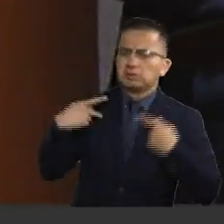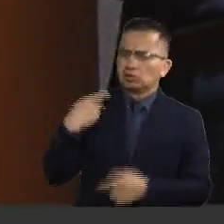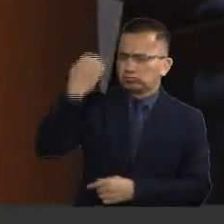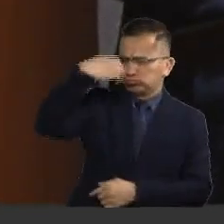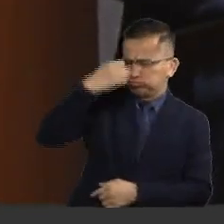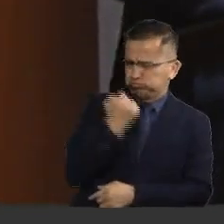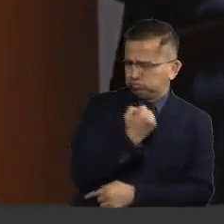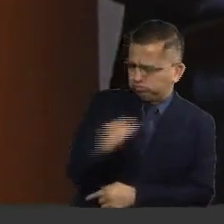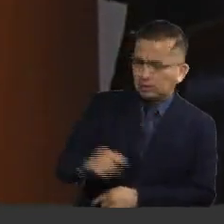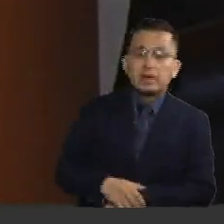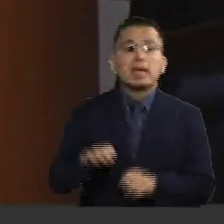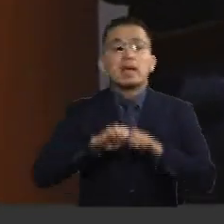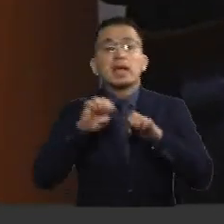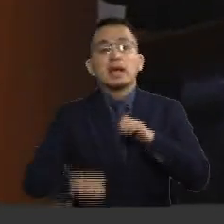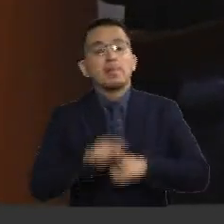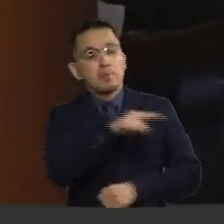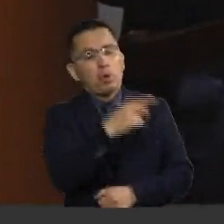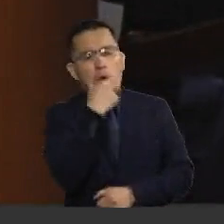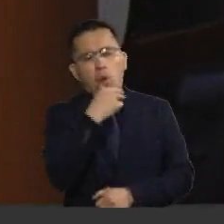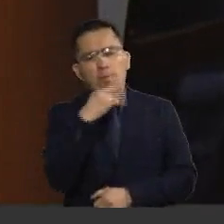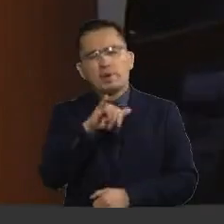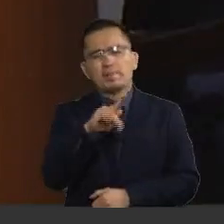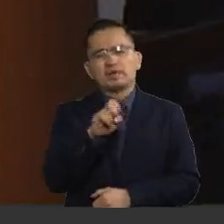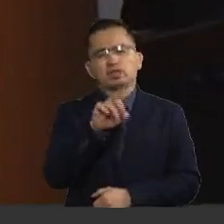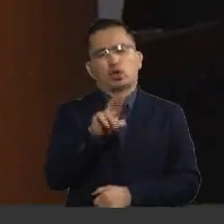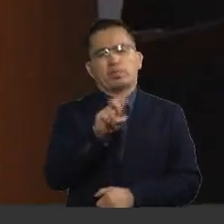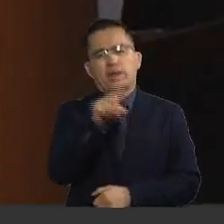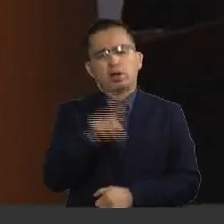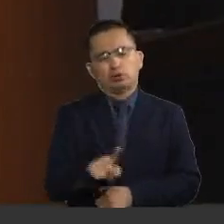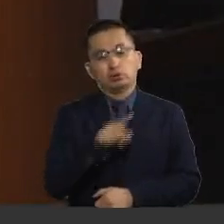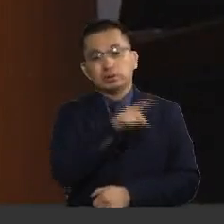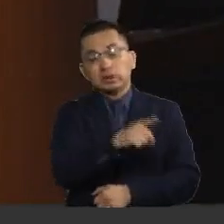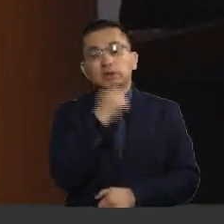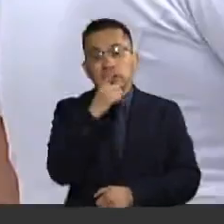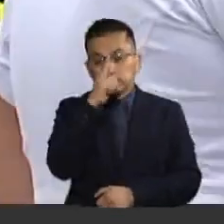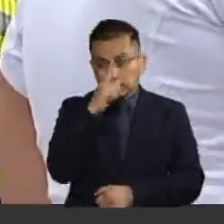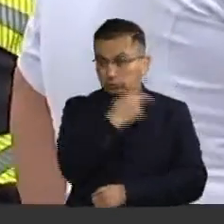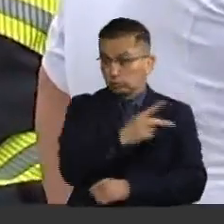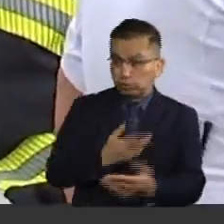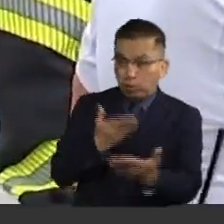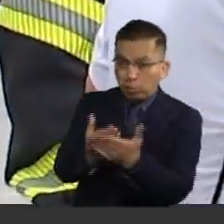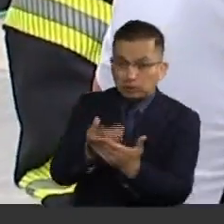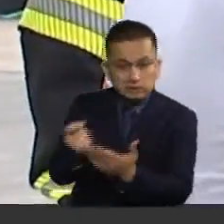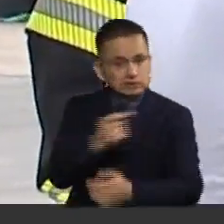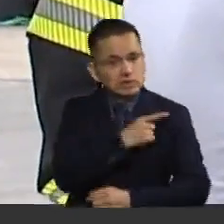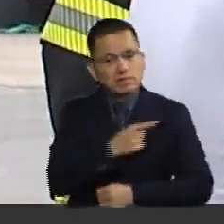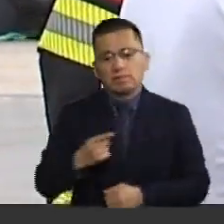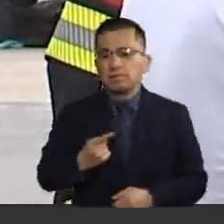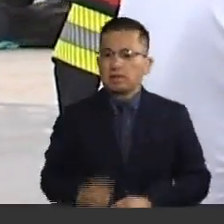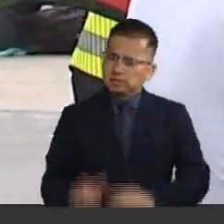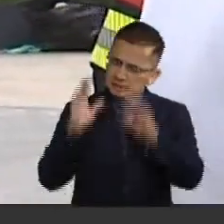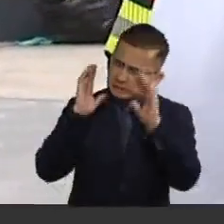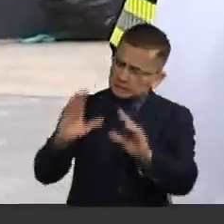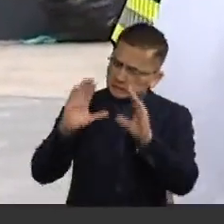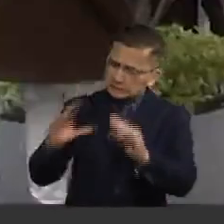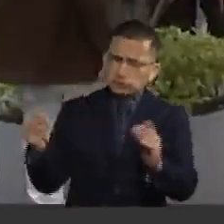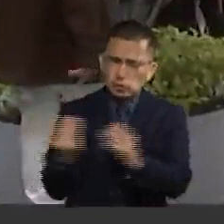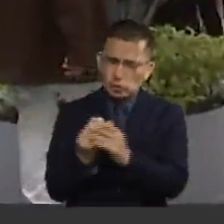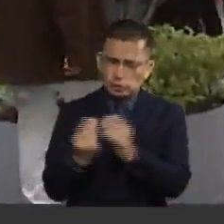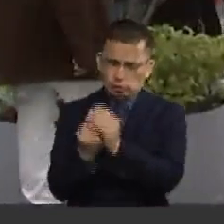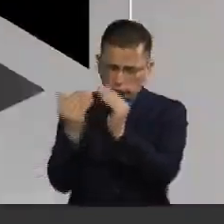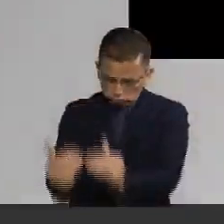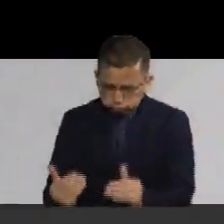veloces pegel quien propuso a las y los legisladores Establecer un servicio profesional de carrera de alta especialidad en esta